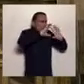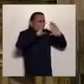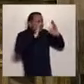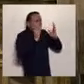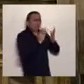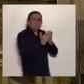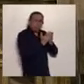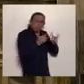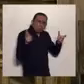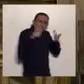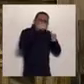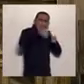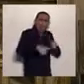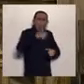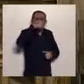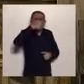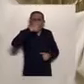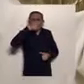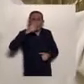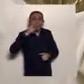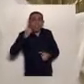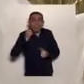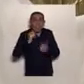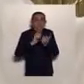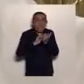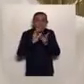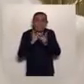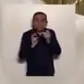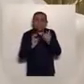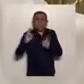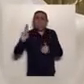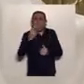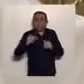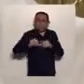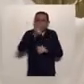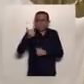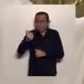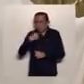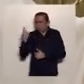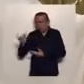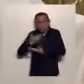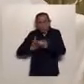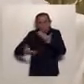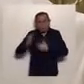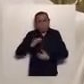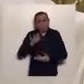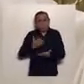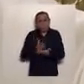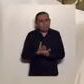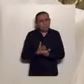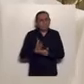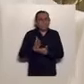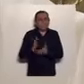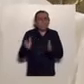por toda la tierra, reunida aquí en el domingo, día en que Cristo ha vencido a la muerte y nos ha hecho partícipes de su vida